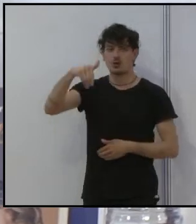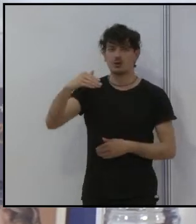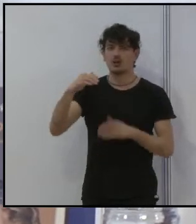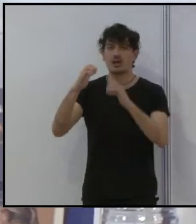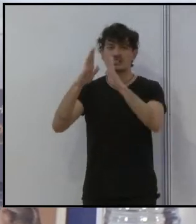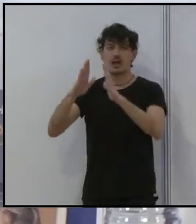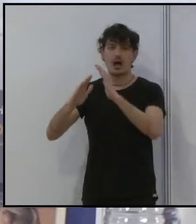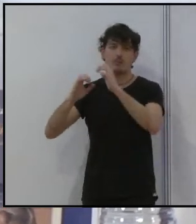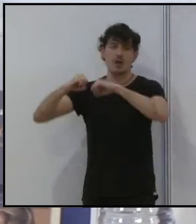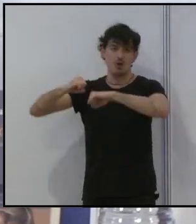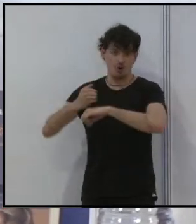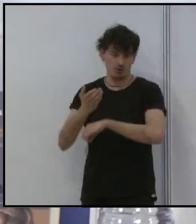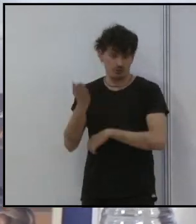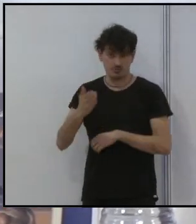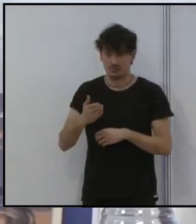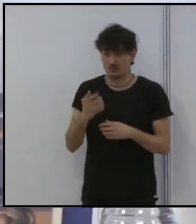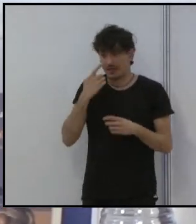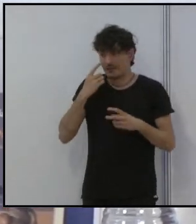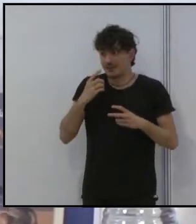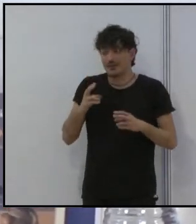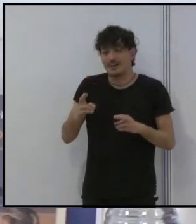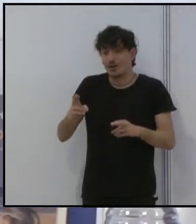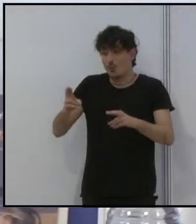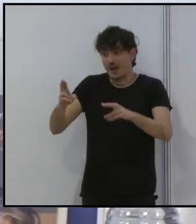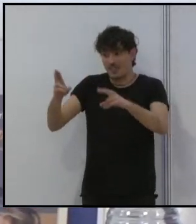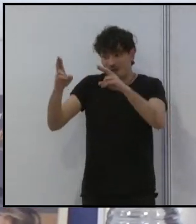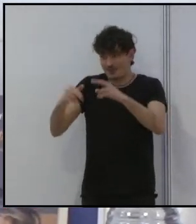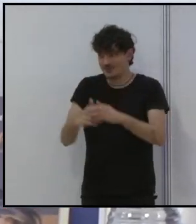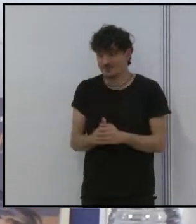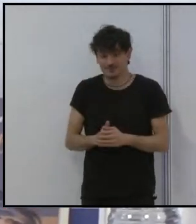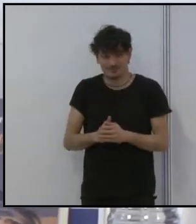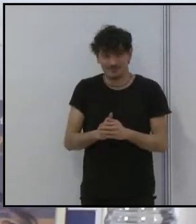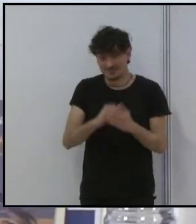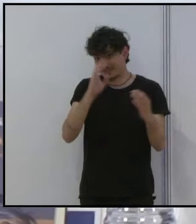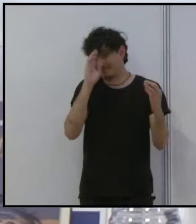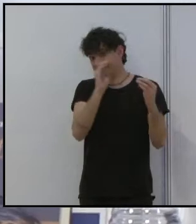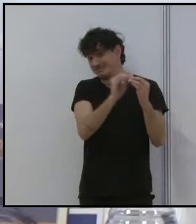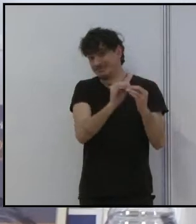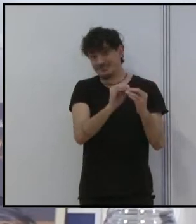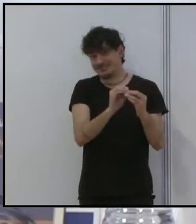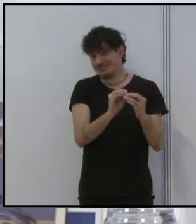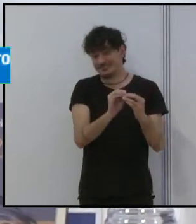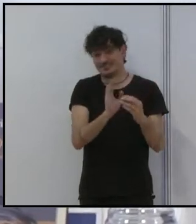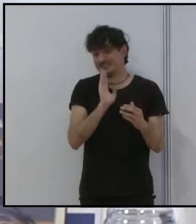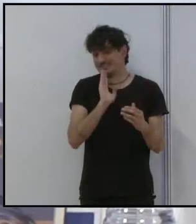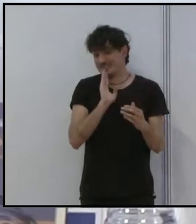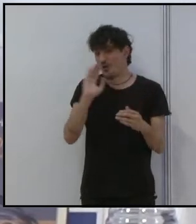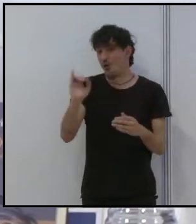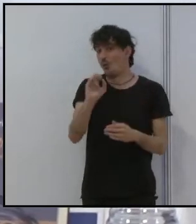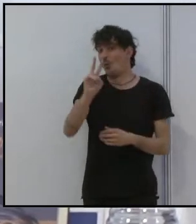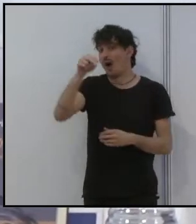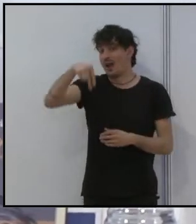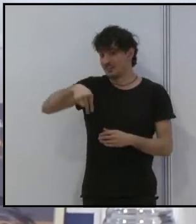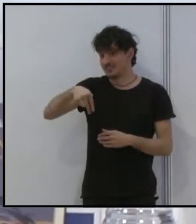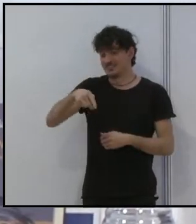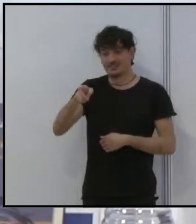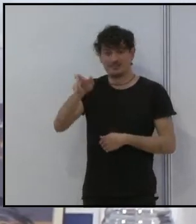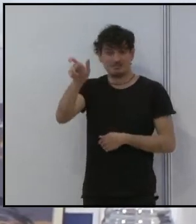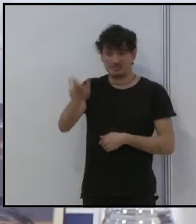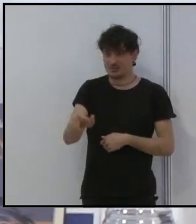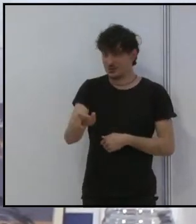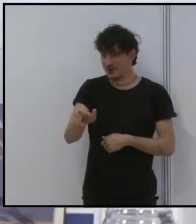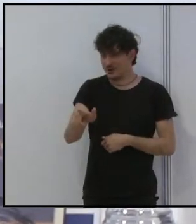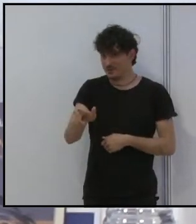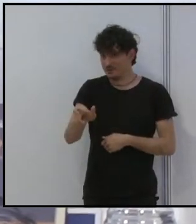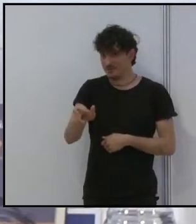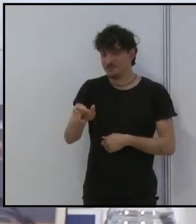pronta recuperación. Reitero todo lo que ha dicho Clara. Juan ha sido una persona que ha tenido